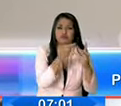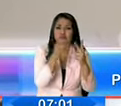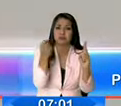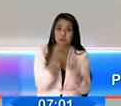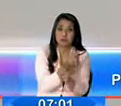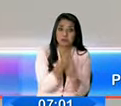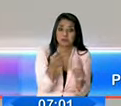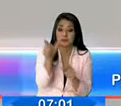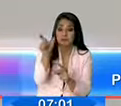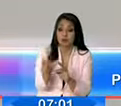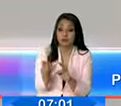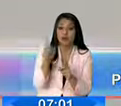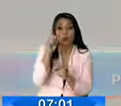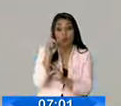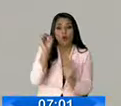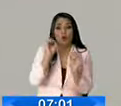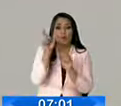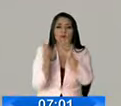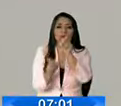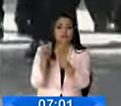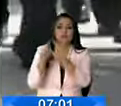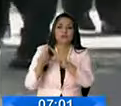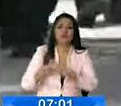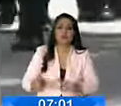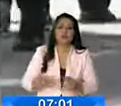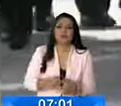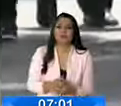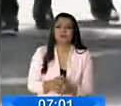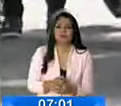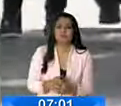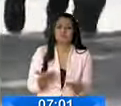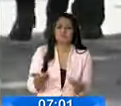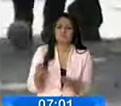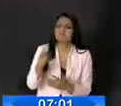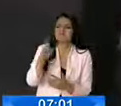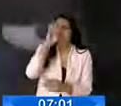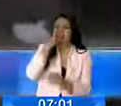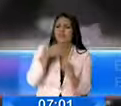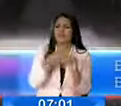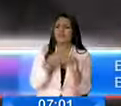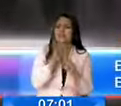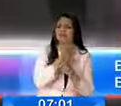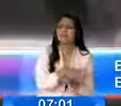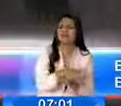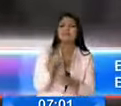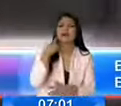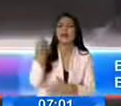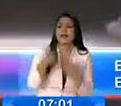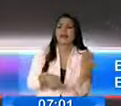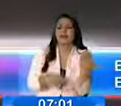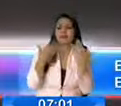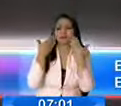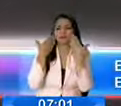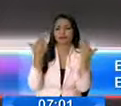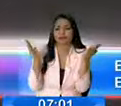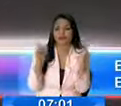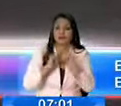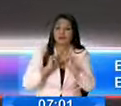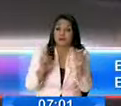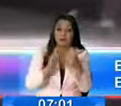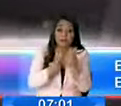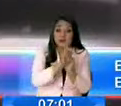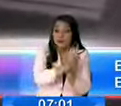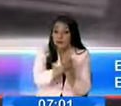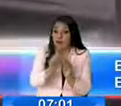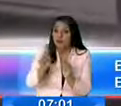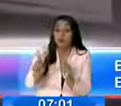víctimas. Detallan que es difícil determinar qué pretende cada agresor, pero lo que sí es seguro es que detrás de cada uno hay